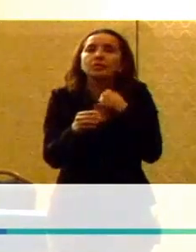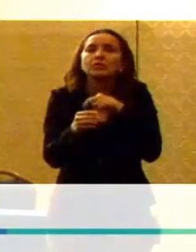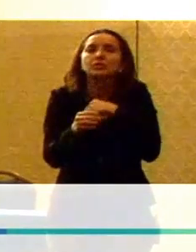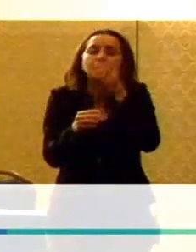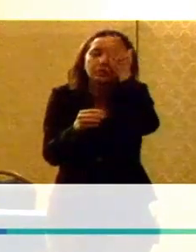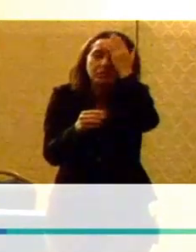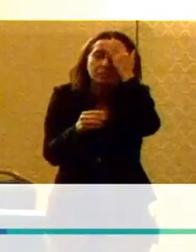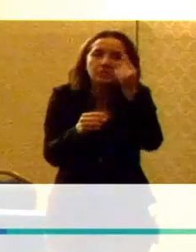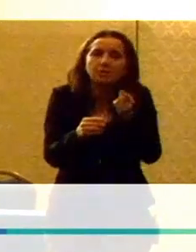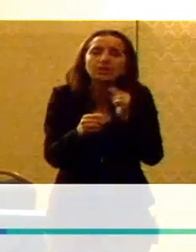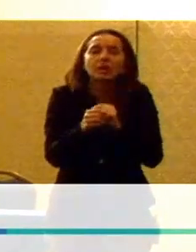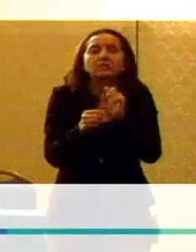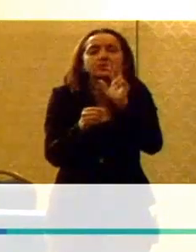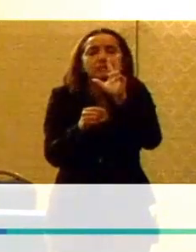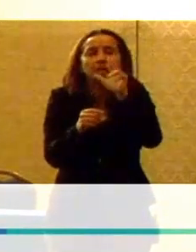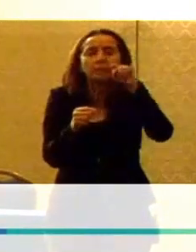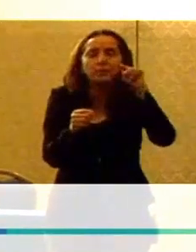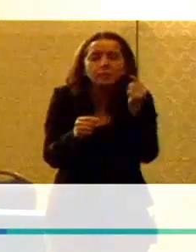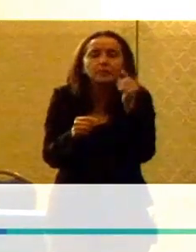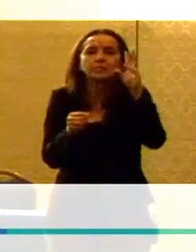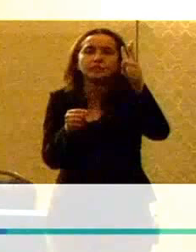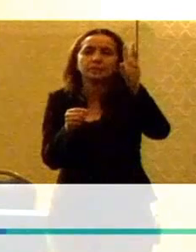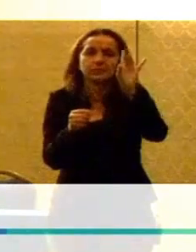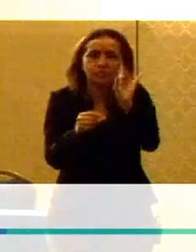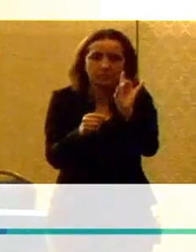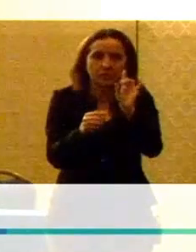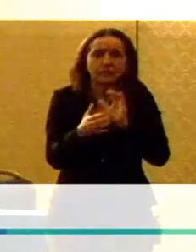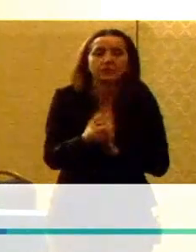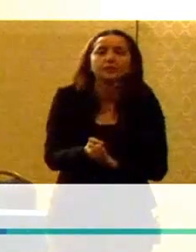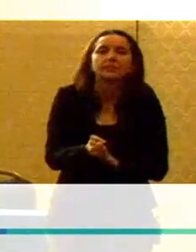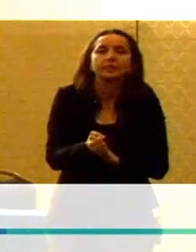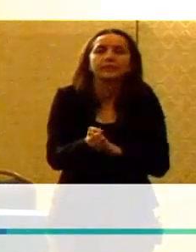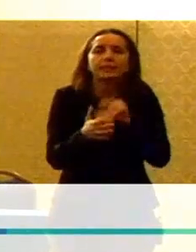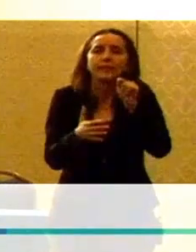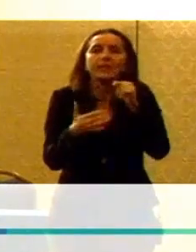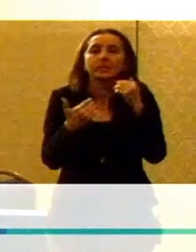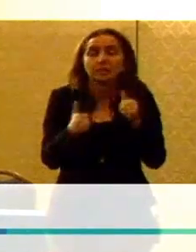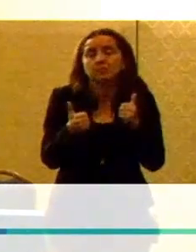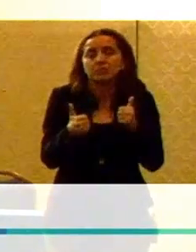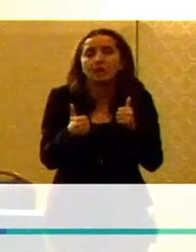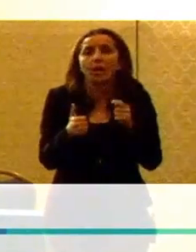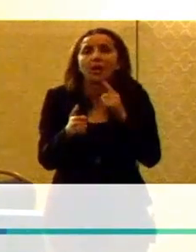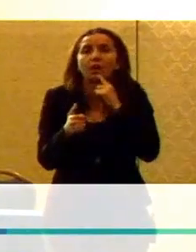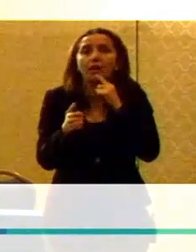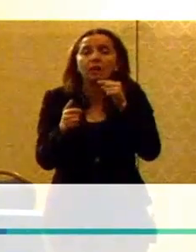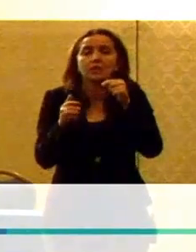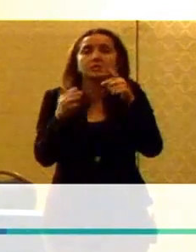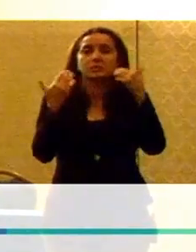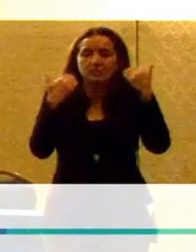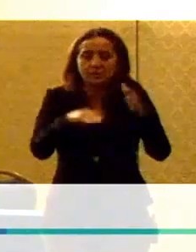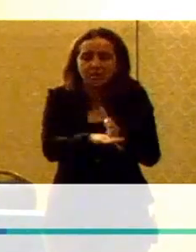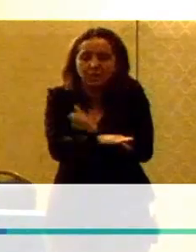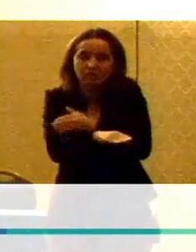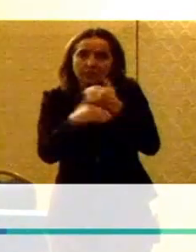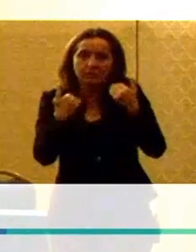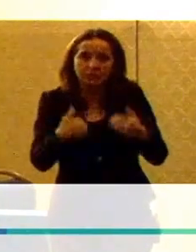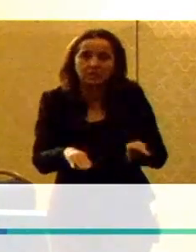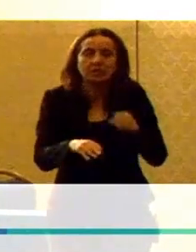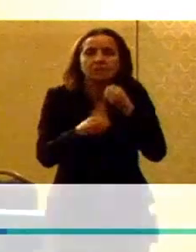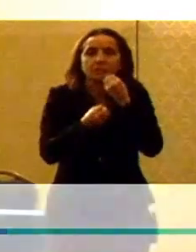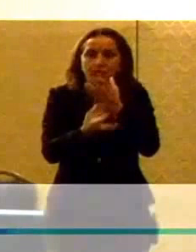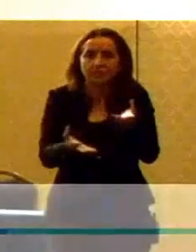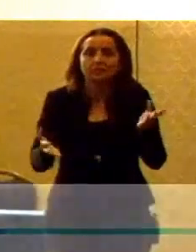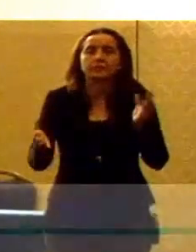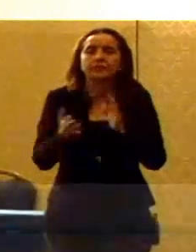un 3.68, pero bueno, el 4 creo que es muy conservador, o ese es ya lo vemos en un caso práctico, pero bueno, sin